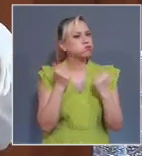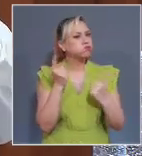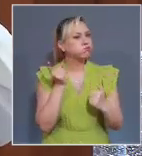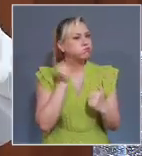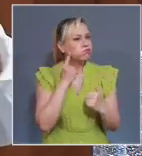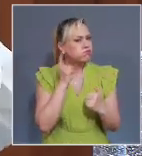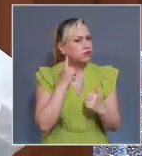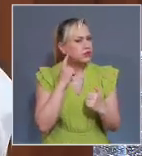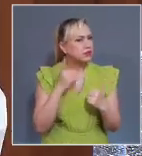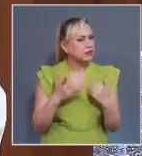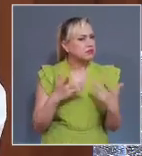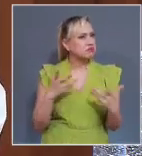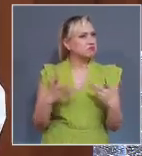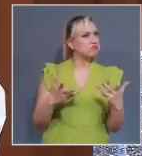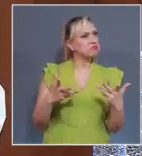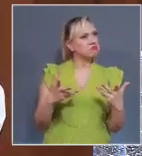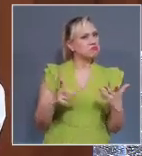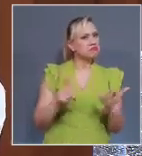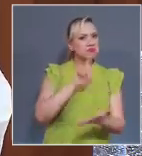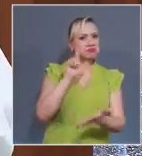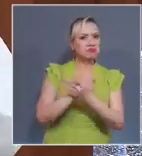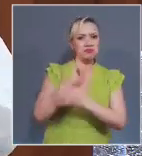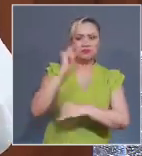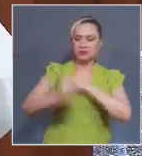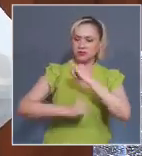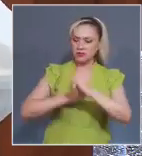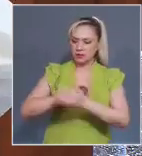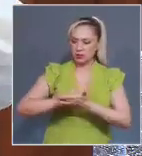la convencionalidad de los derechos humanos,